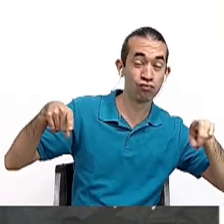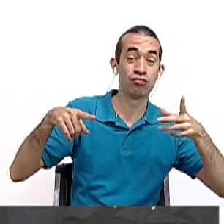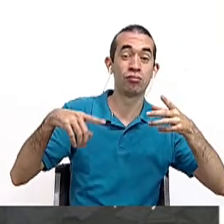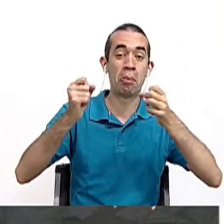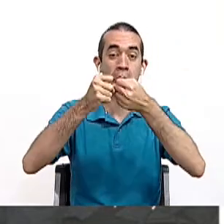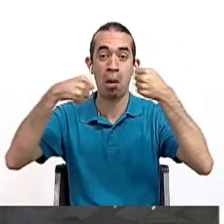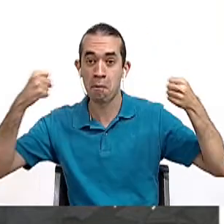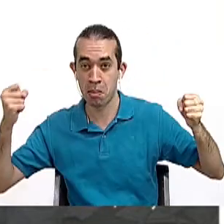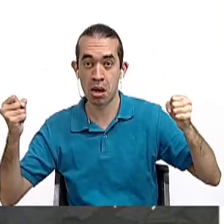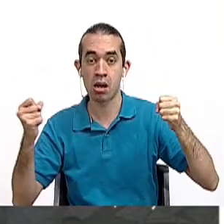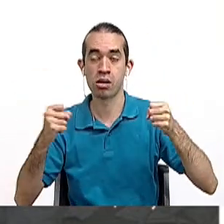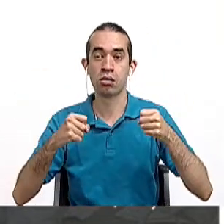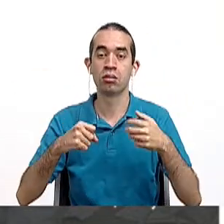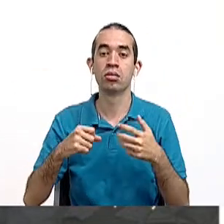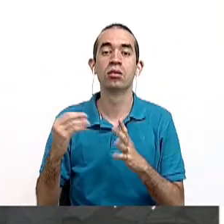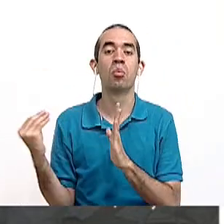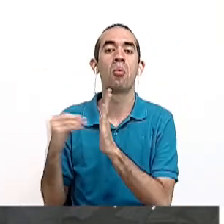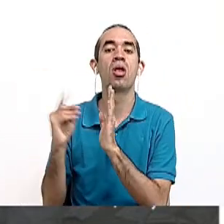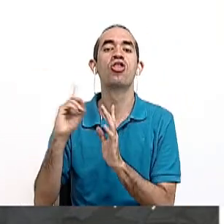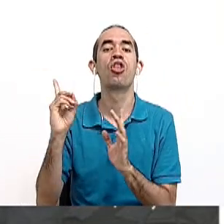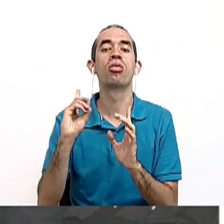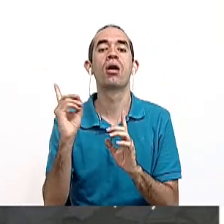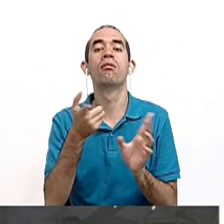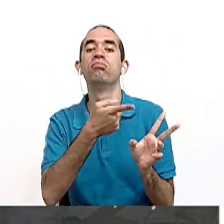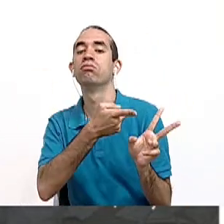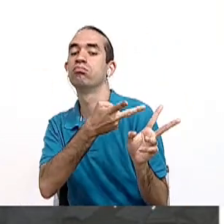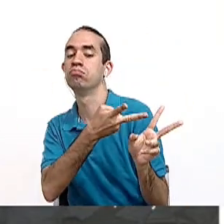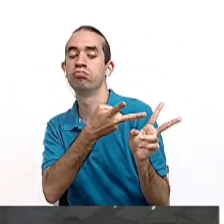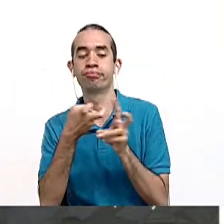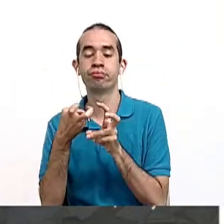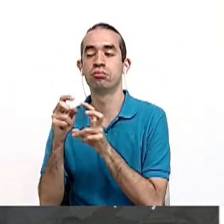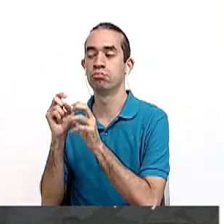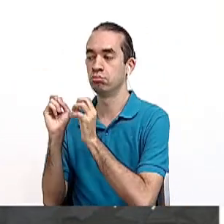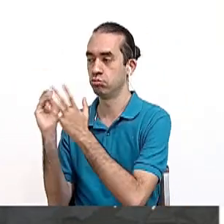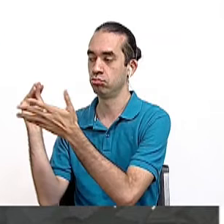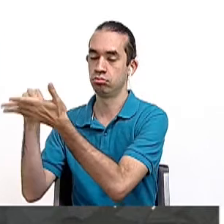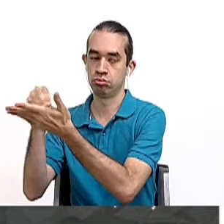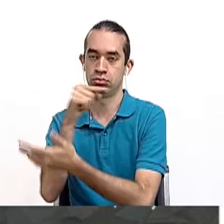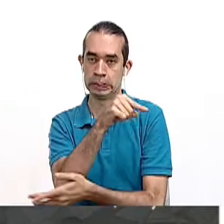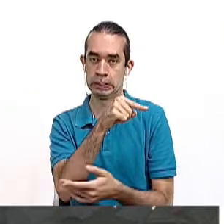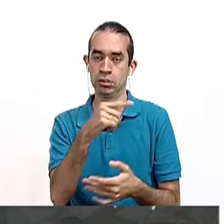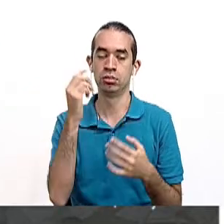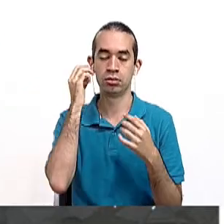mapas, la fuente es la que va a aparecer en esa nota de pie.